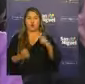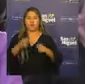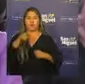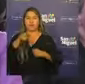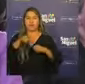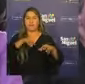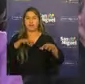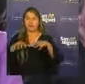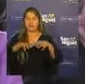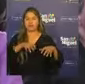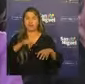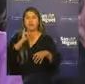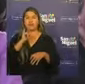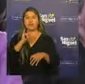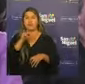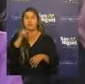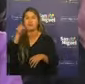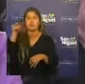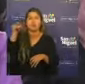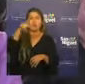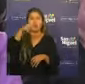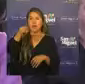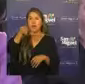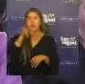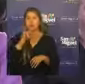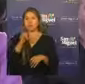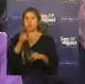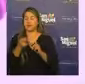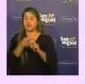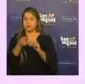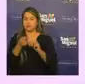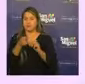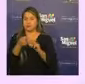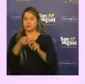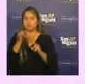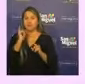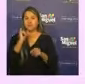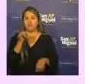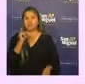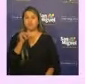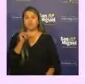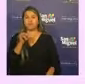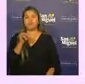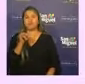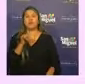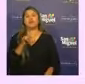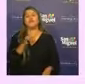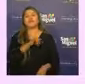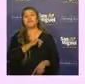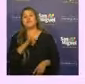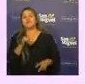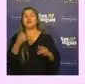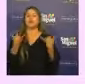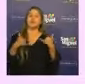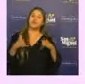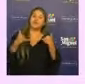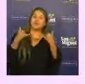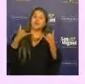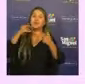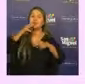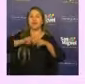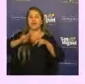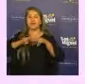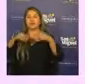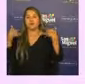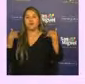actividades por allá, ¿cierto? Sí, que han participado y que al final lo pasan bien y hacemos deporte